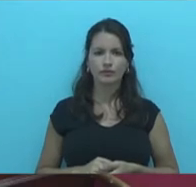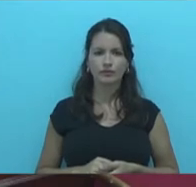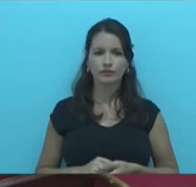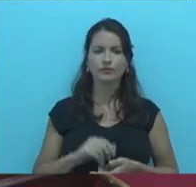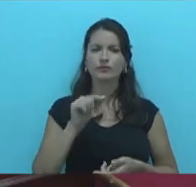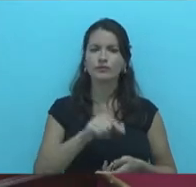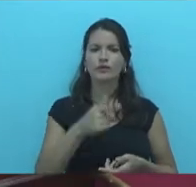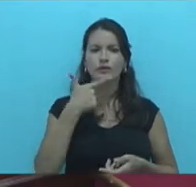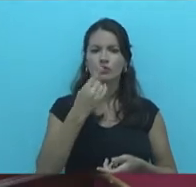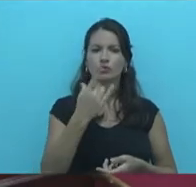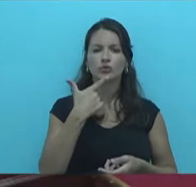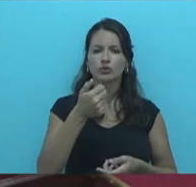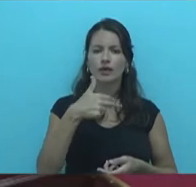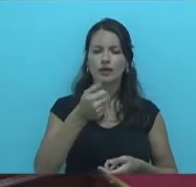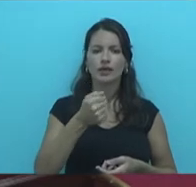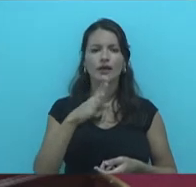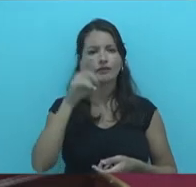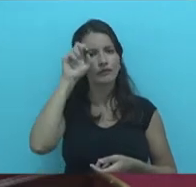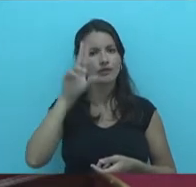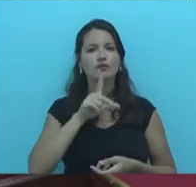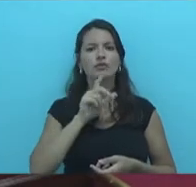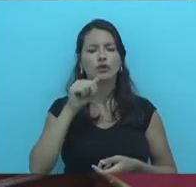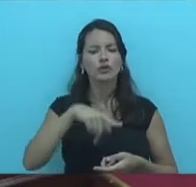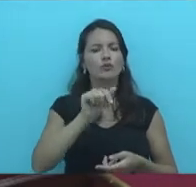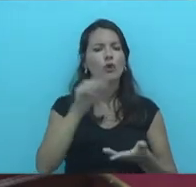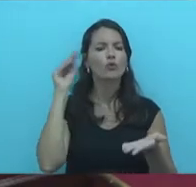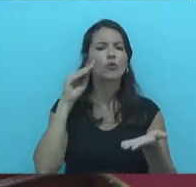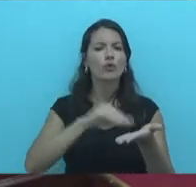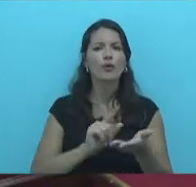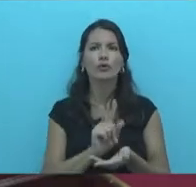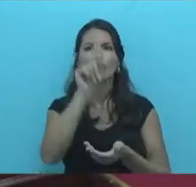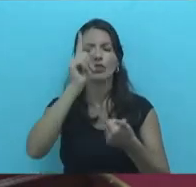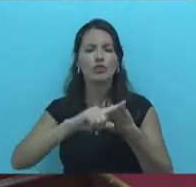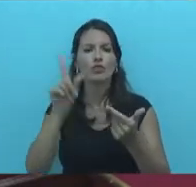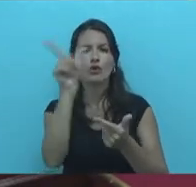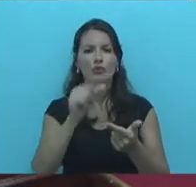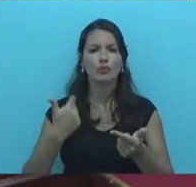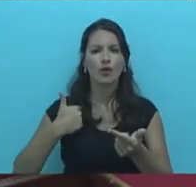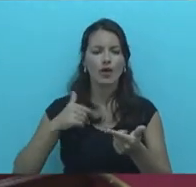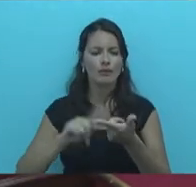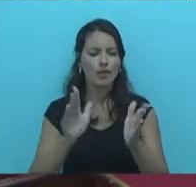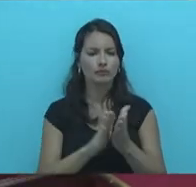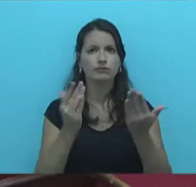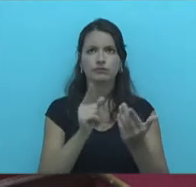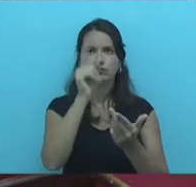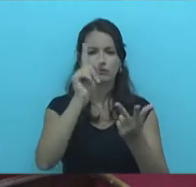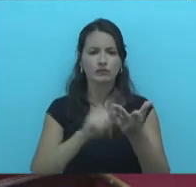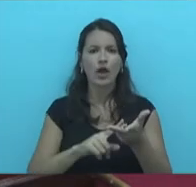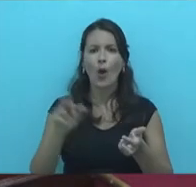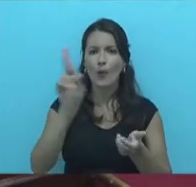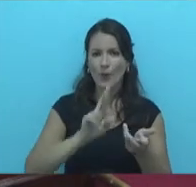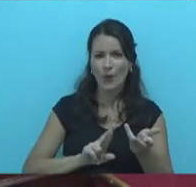Señora Susana Beatriz Bertone, juré por Dios, por la patria, los santos evangelios y por la mujer